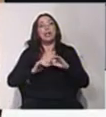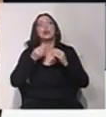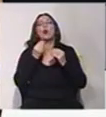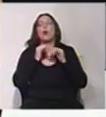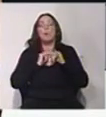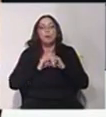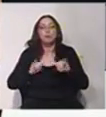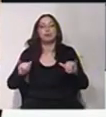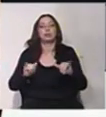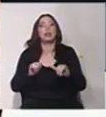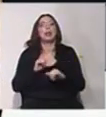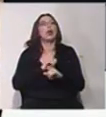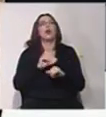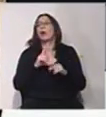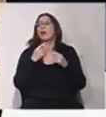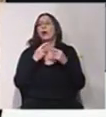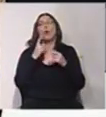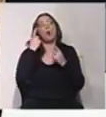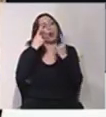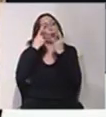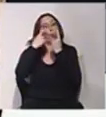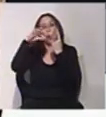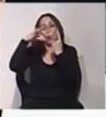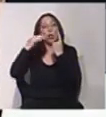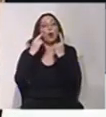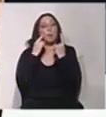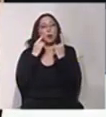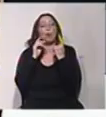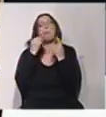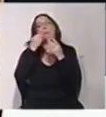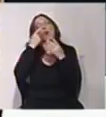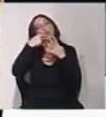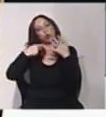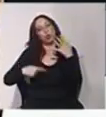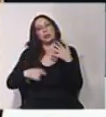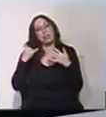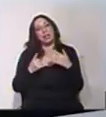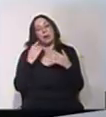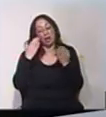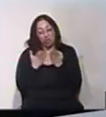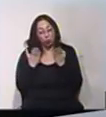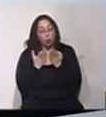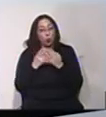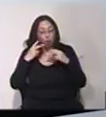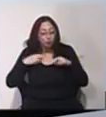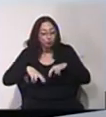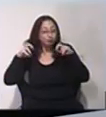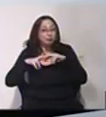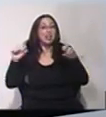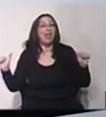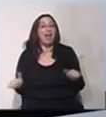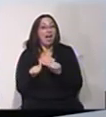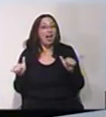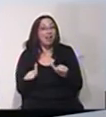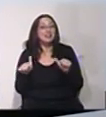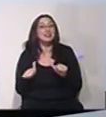parece que no es multicausal, no es unicausal, es multicausal. Yo te diría que en el Uruguay, por los estudios que estamos realizando nosotros,